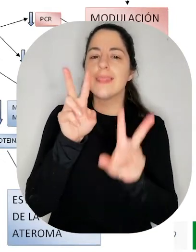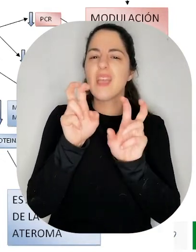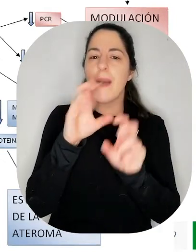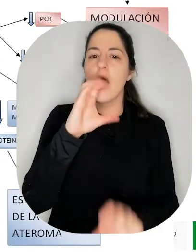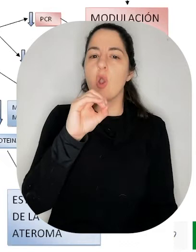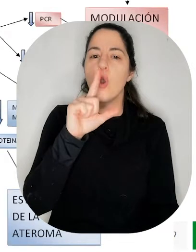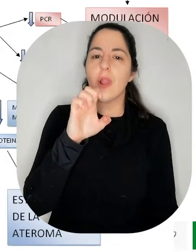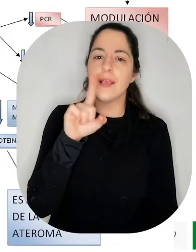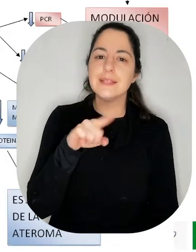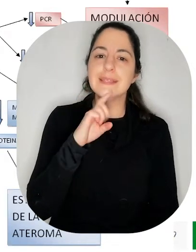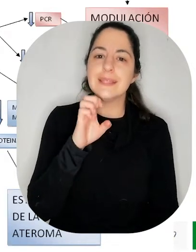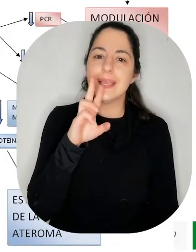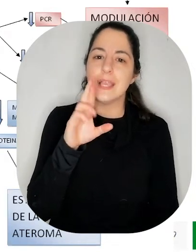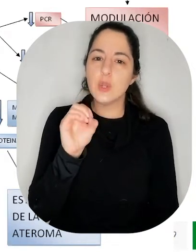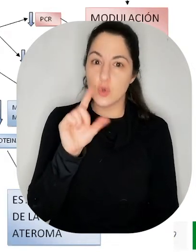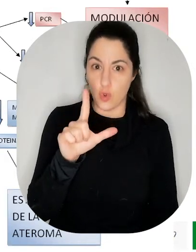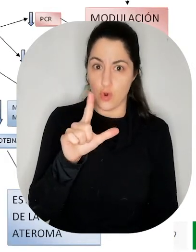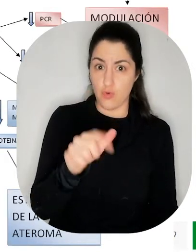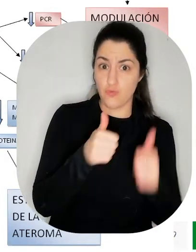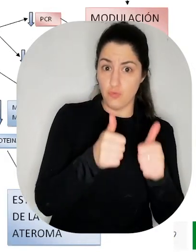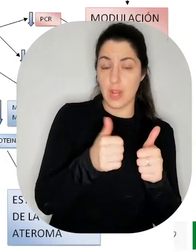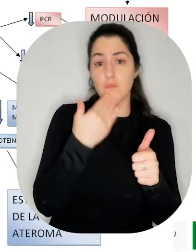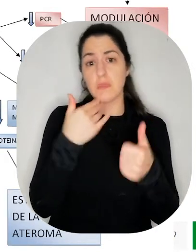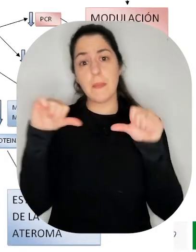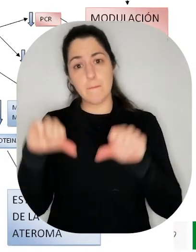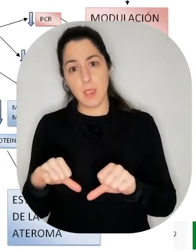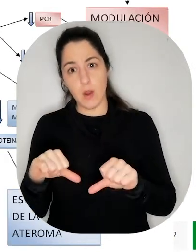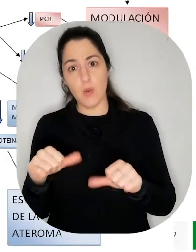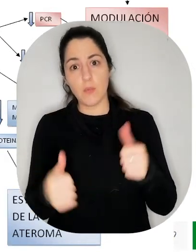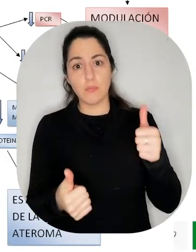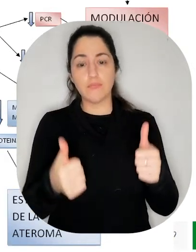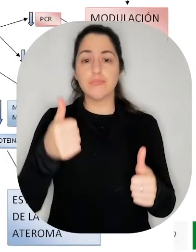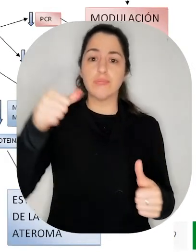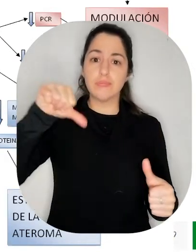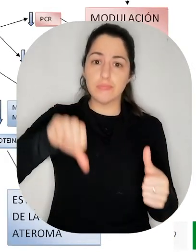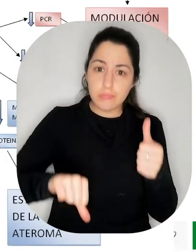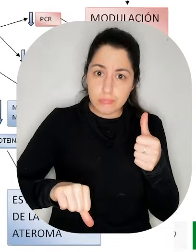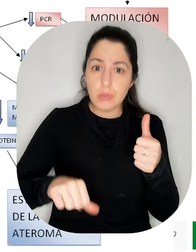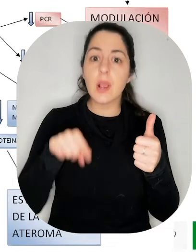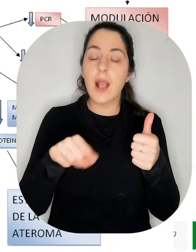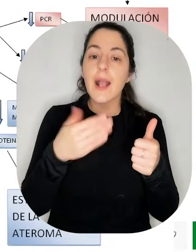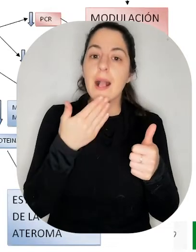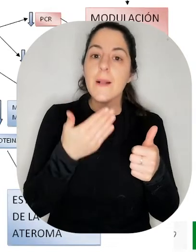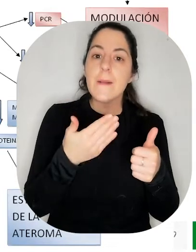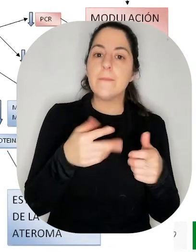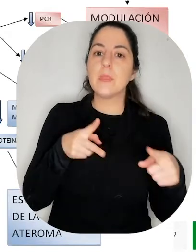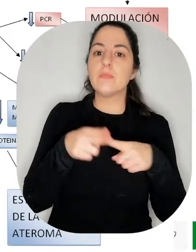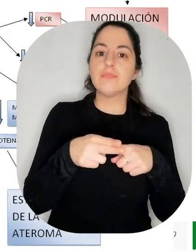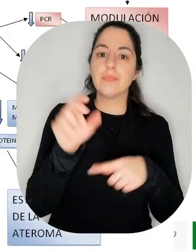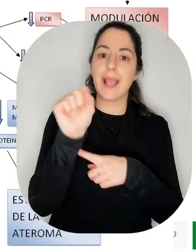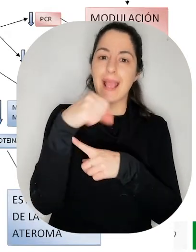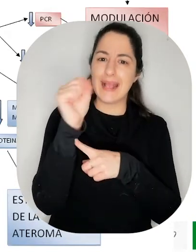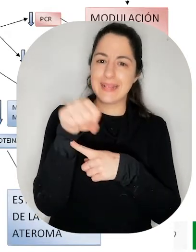colesterol. Y actúan a nivel del colesterol bueno, el colesterol malo, subiendo, bajando, terminan